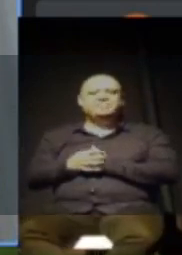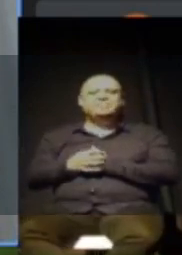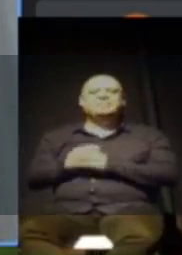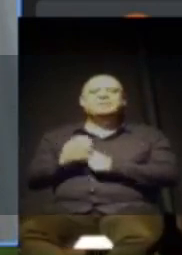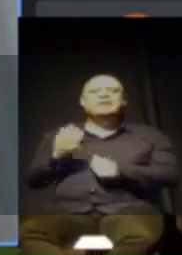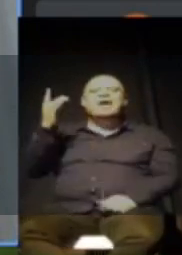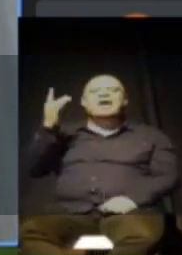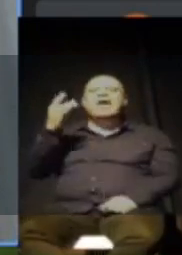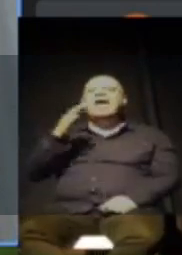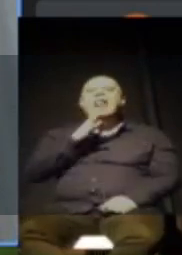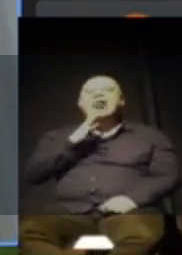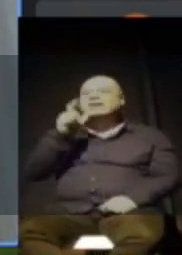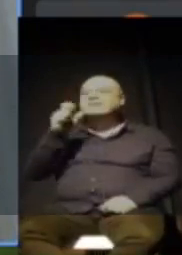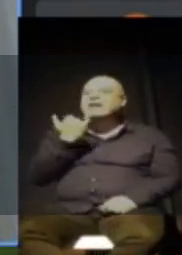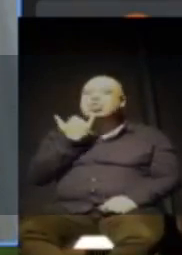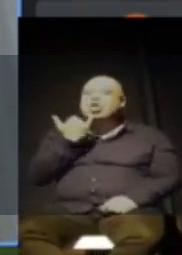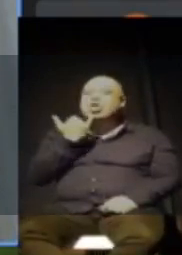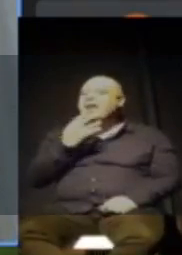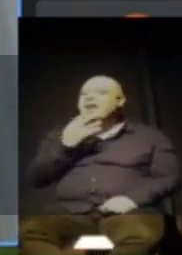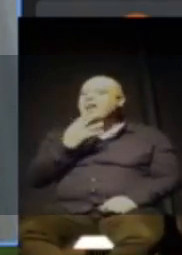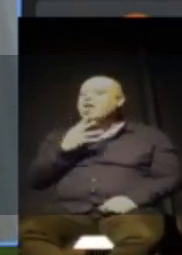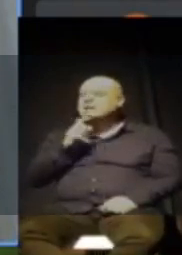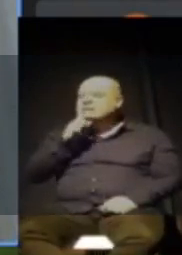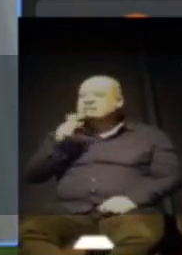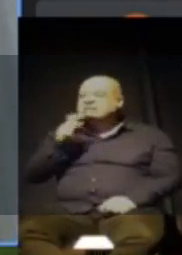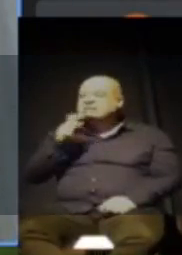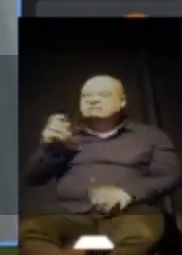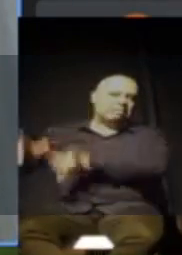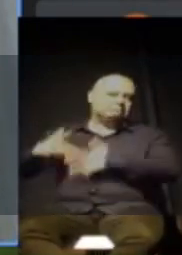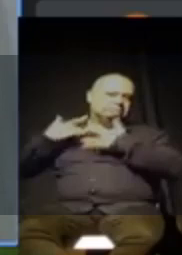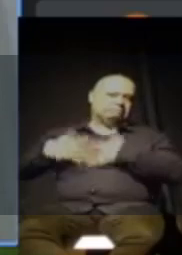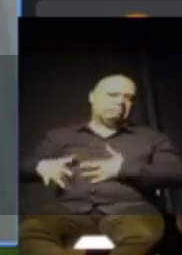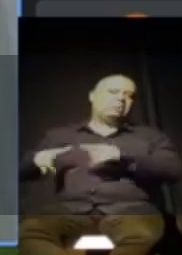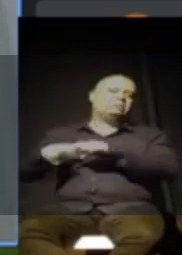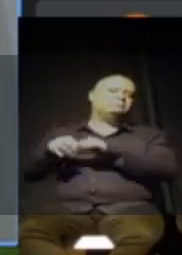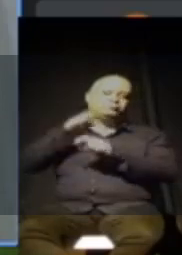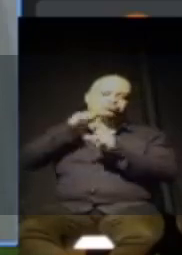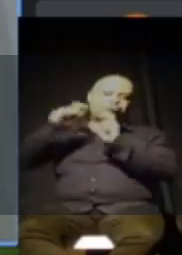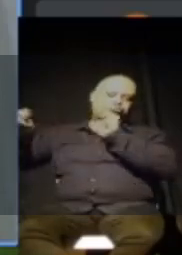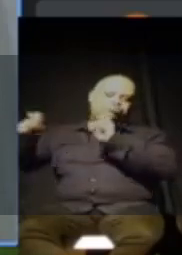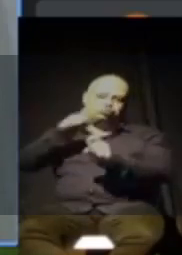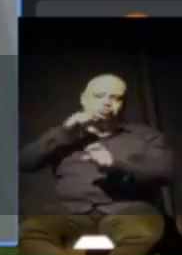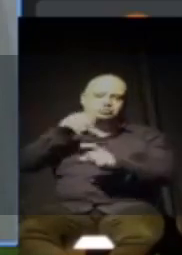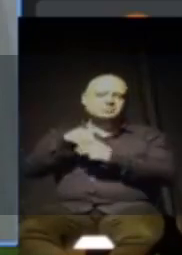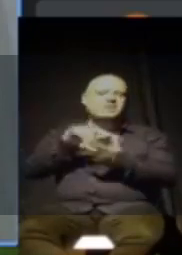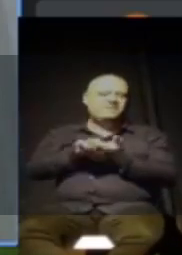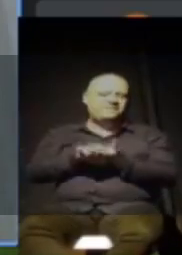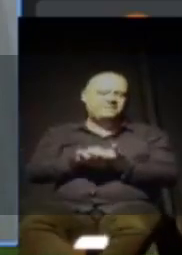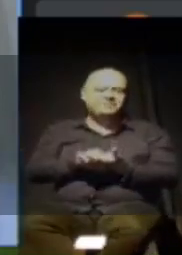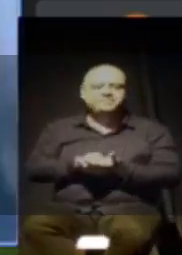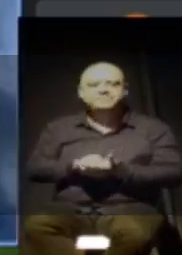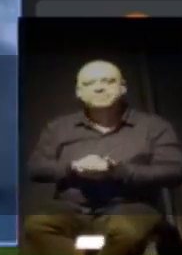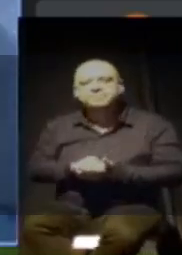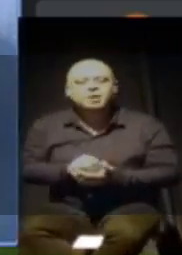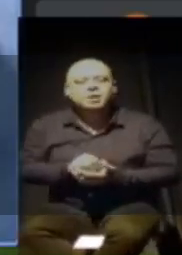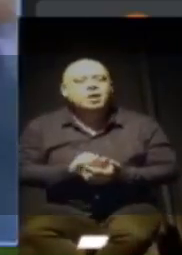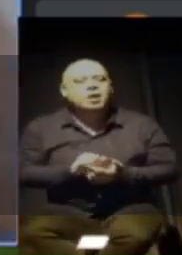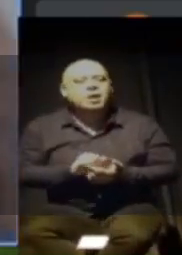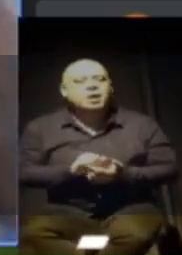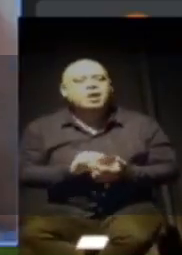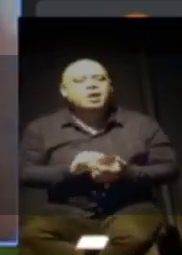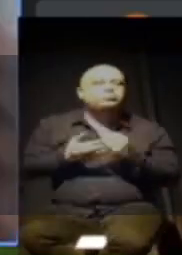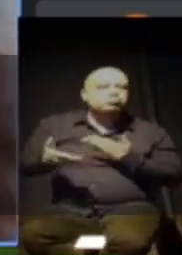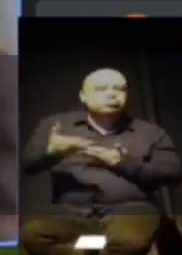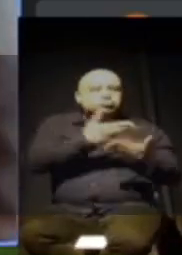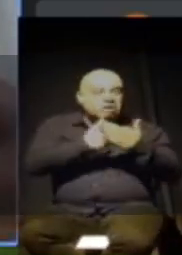digamos, el racismo lingüístico, ¿no?, que también dialoga con esta parte, con esta concepción de Blanchet de la glotofobia, pues está permeando tanto